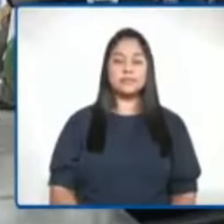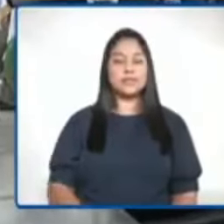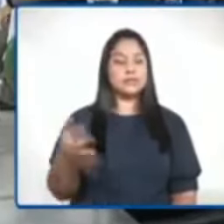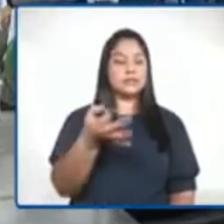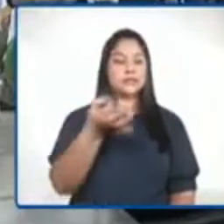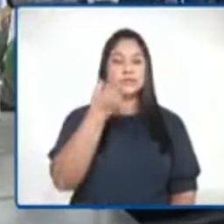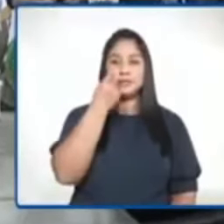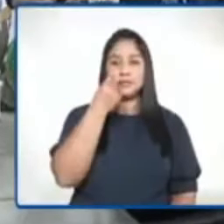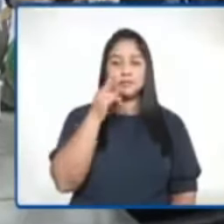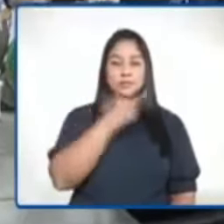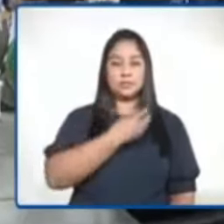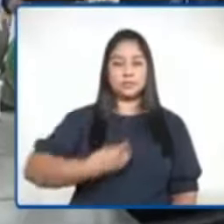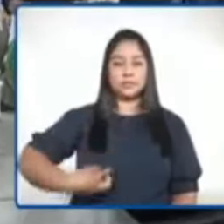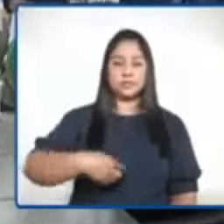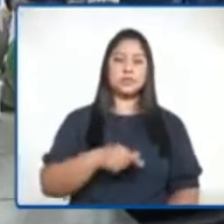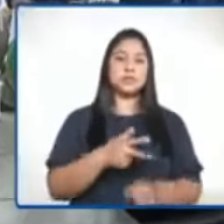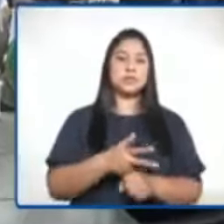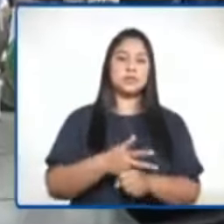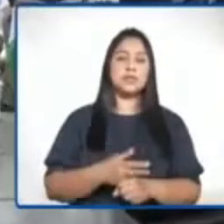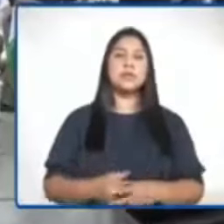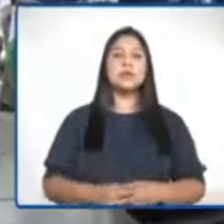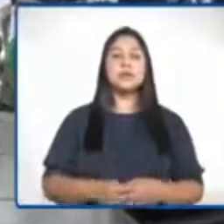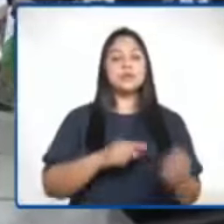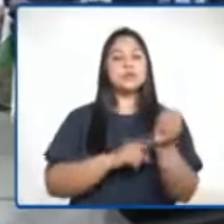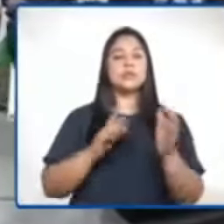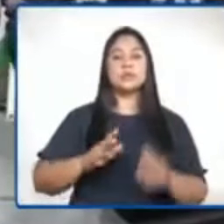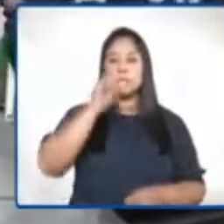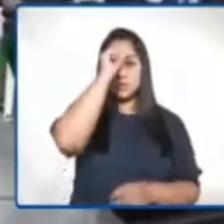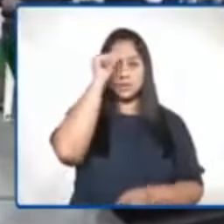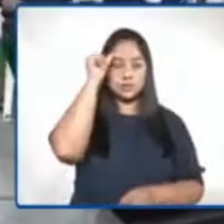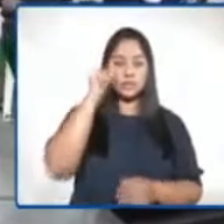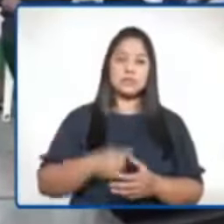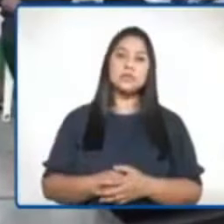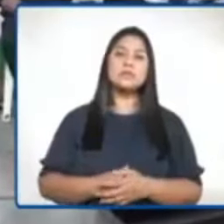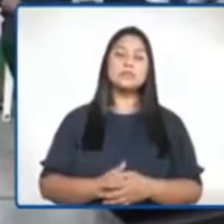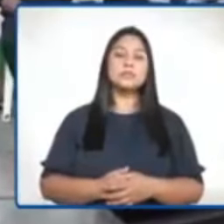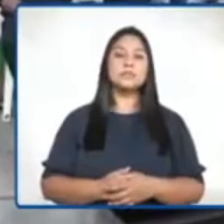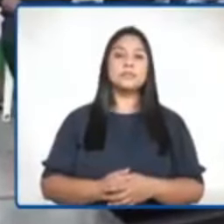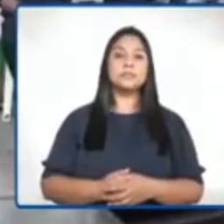Excelentísimo señor presidente de la República, doctor Alejandro Yamatei,